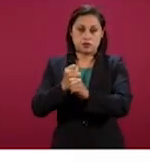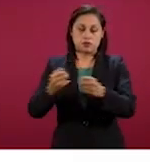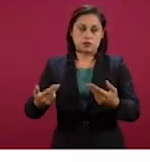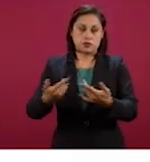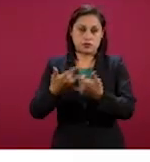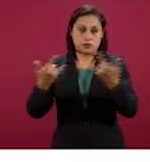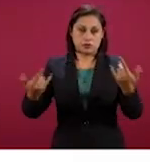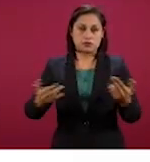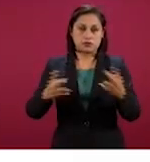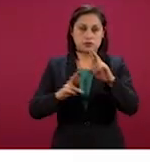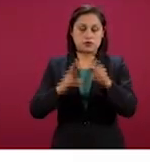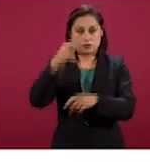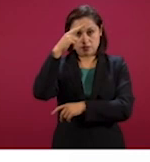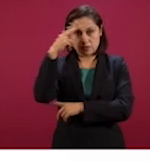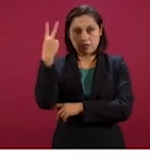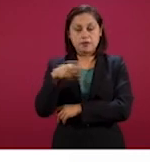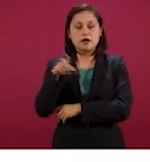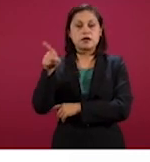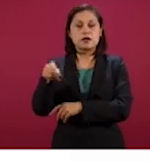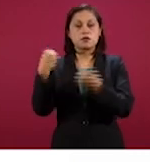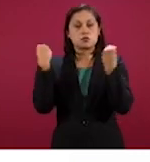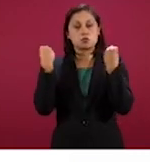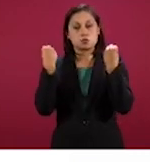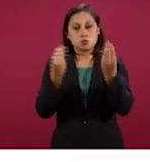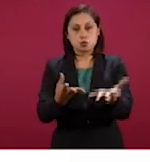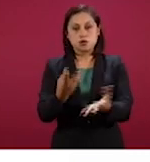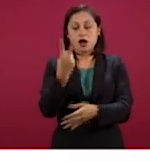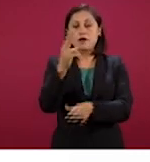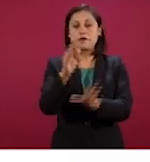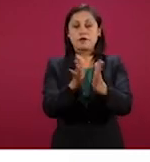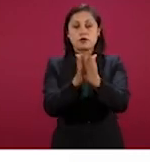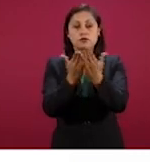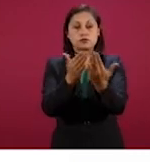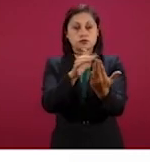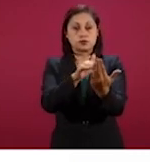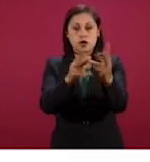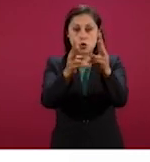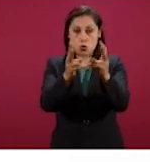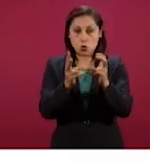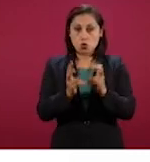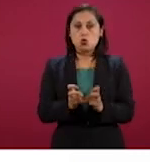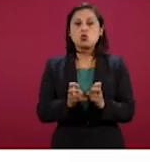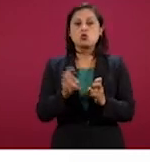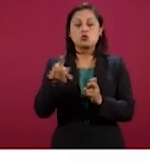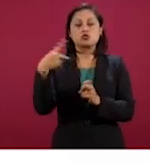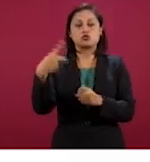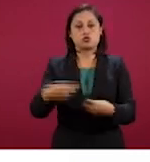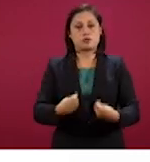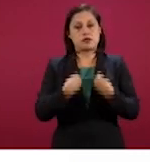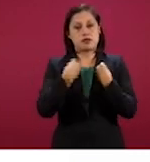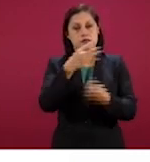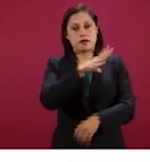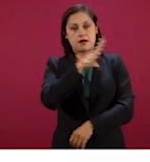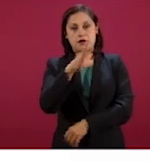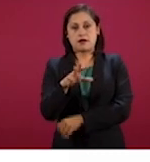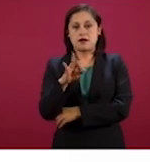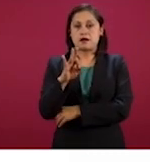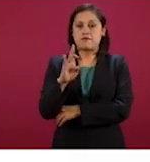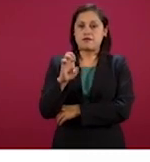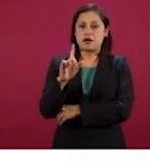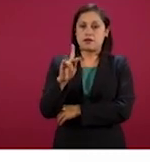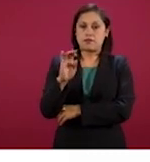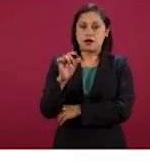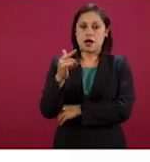dos libros electrónicos con la vida del general Felipe Ángeles. Y por